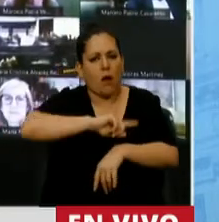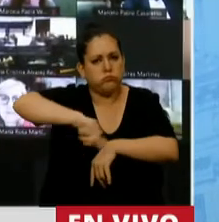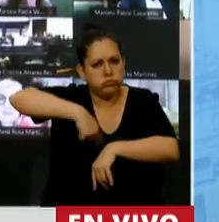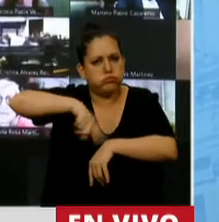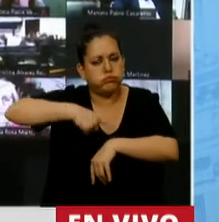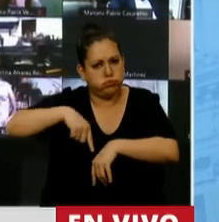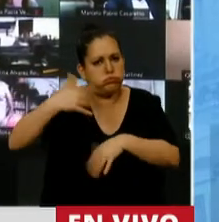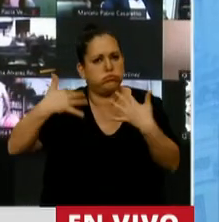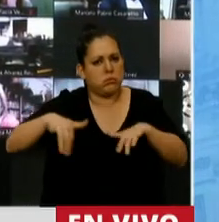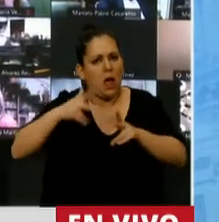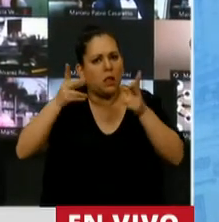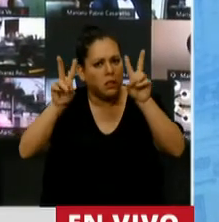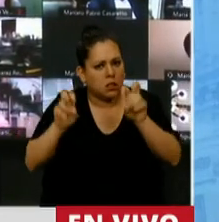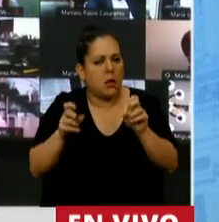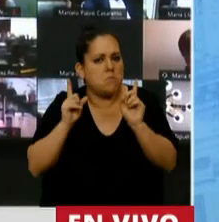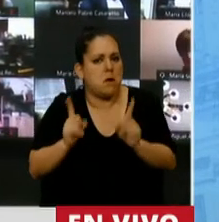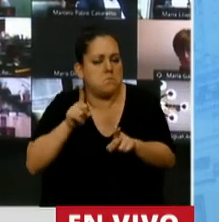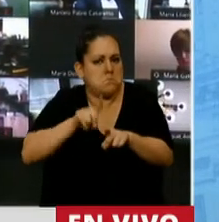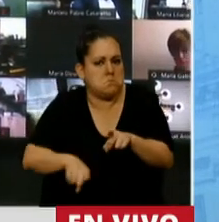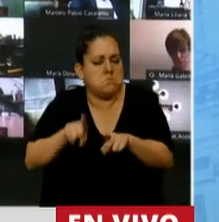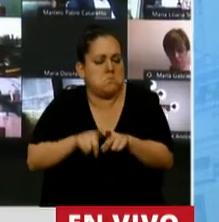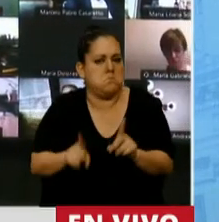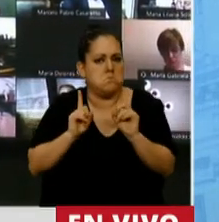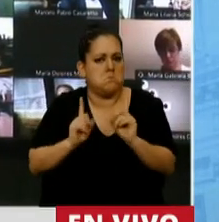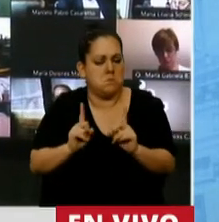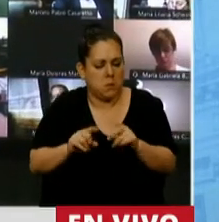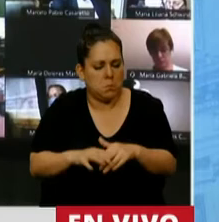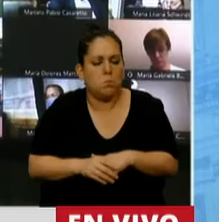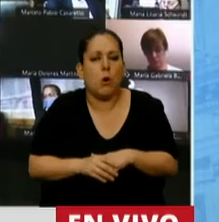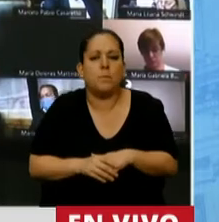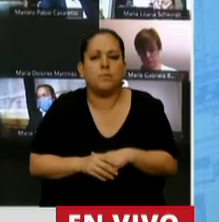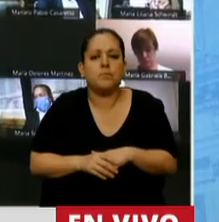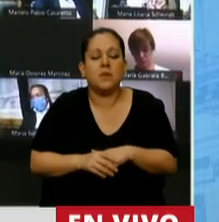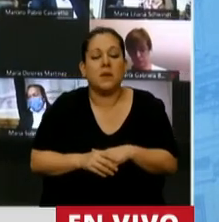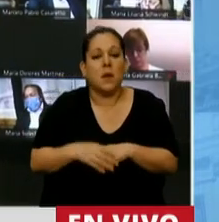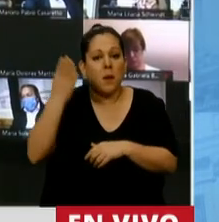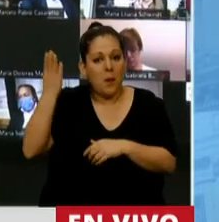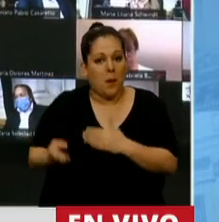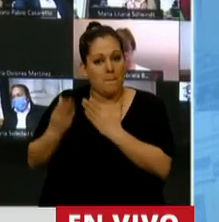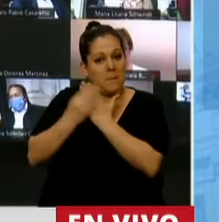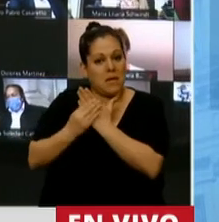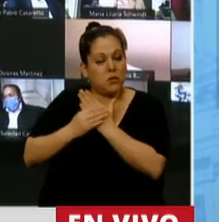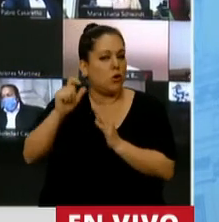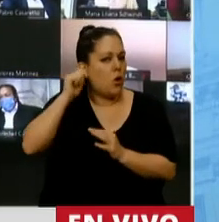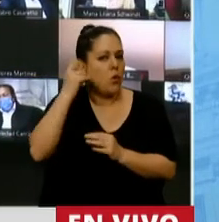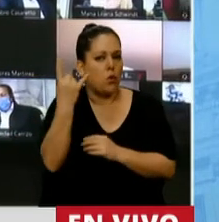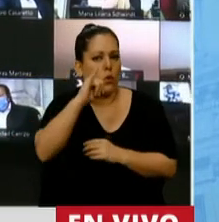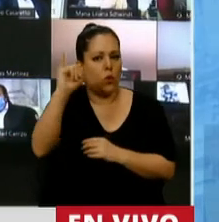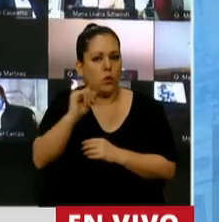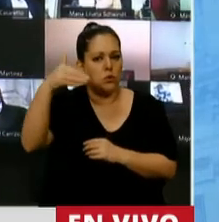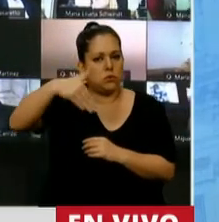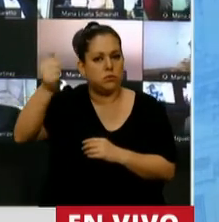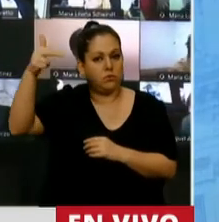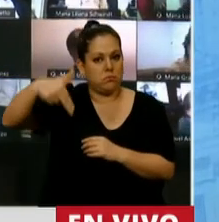esto. Y cuando el señor ministro Martín Guzmán vino